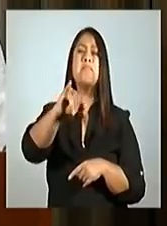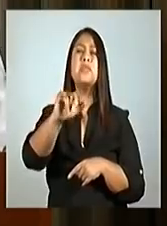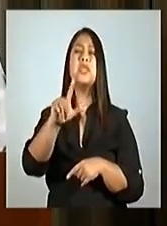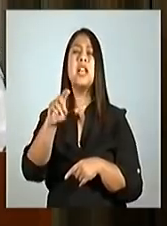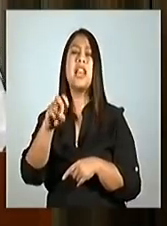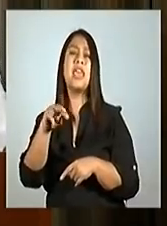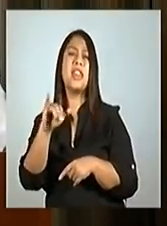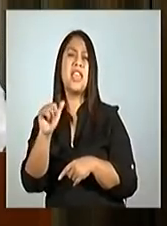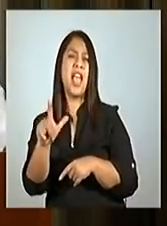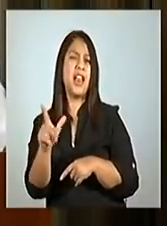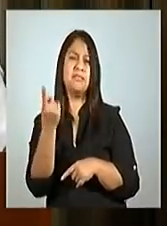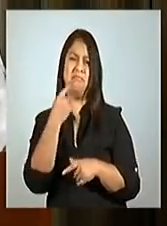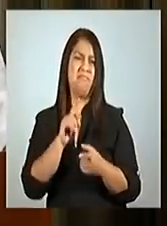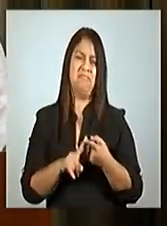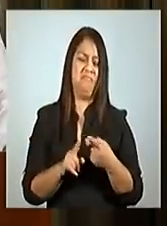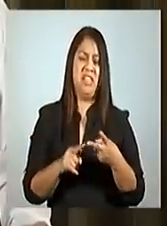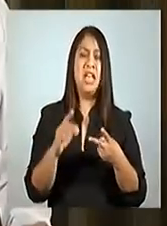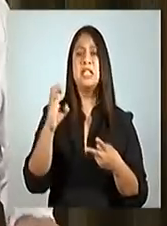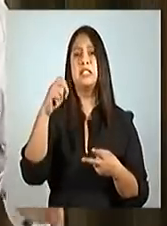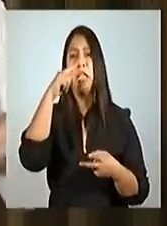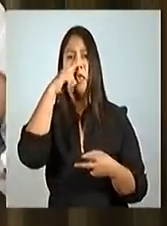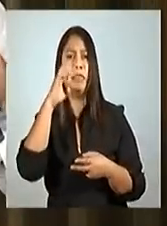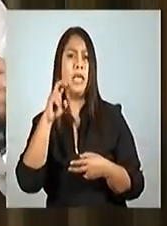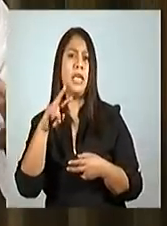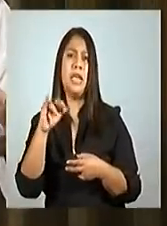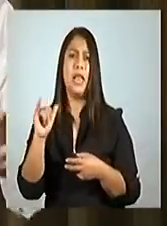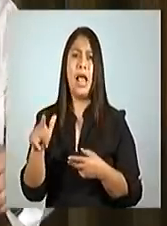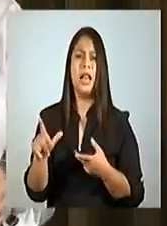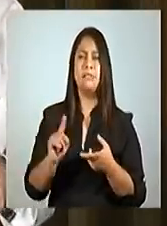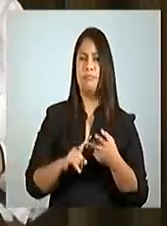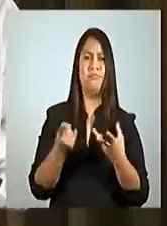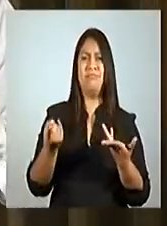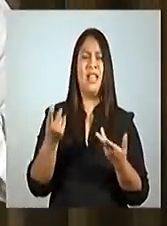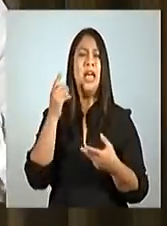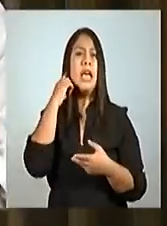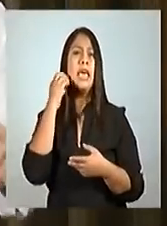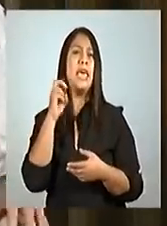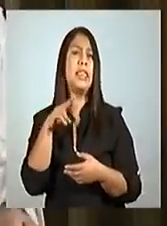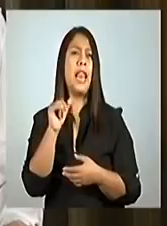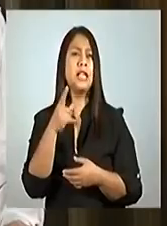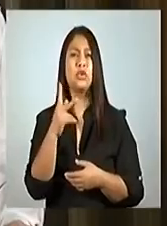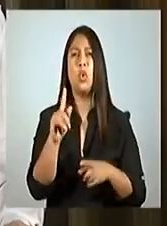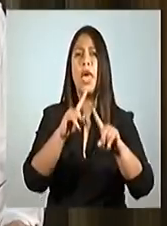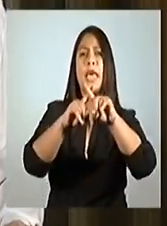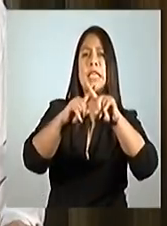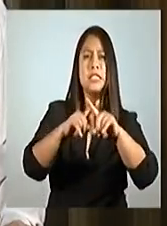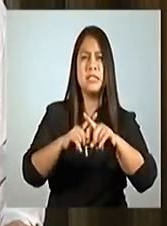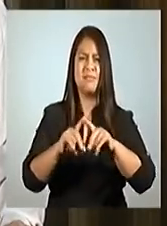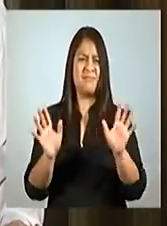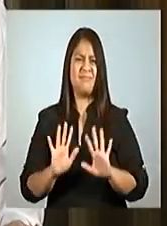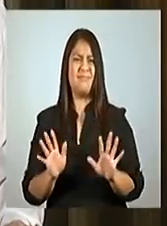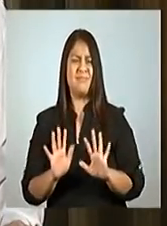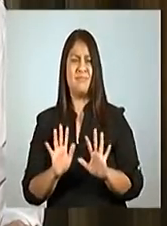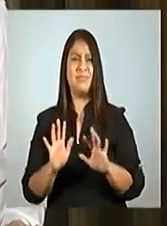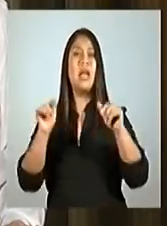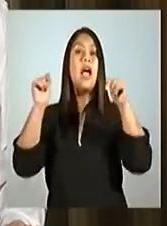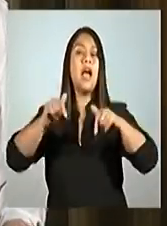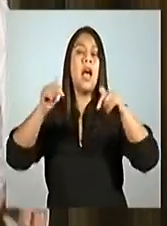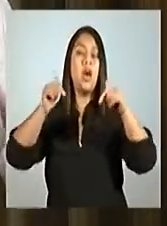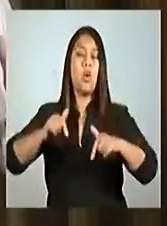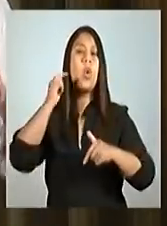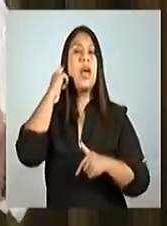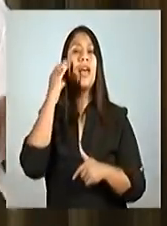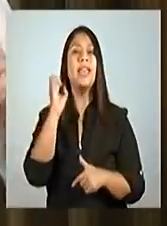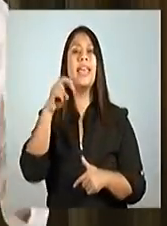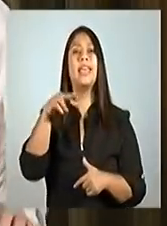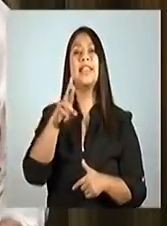millennials, no somos centennials, no somos la generación X ni la generación Y. Ahora somos la generación